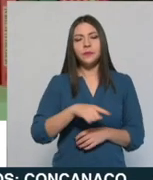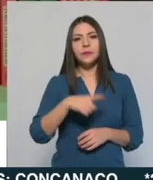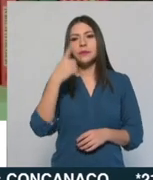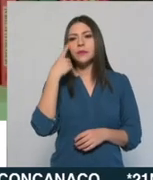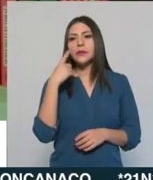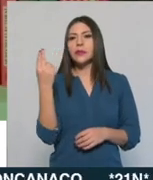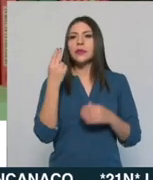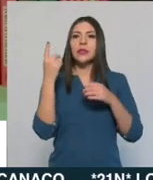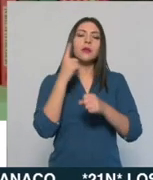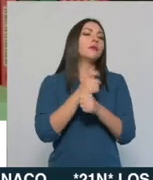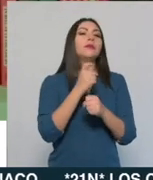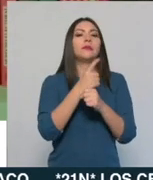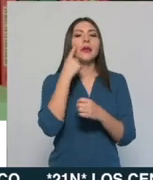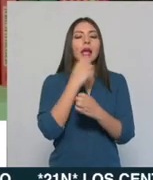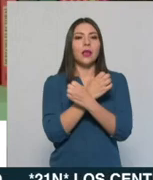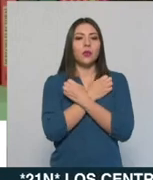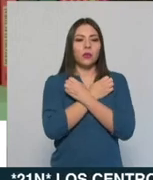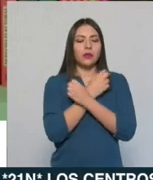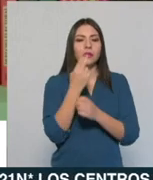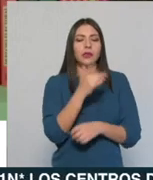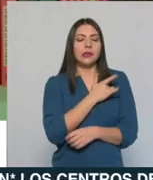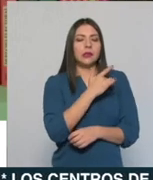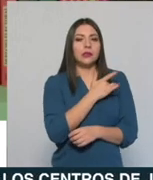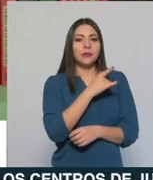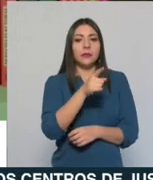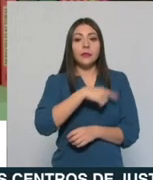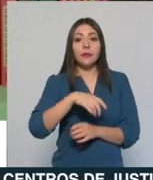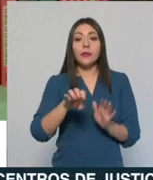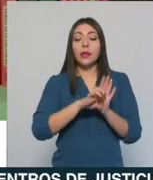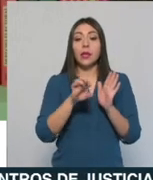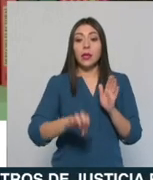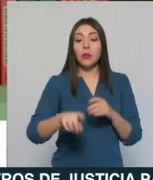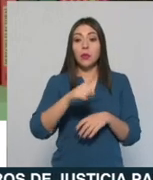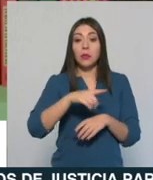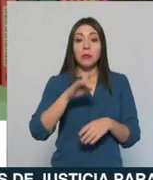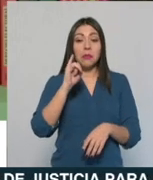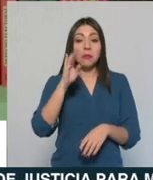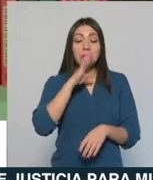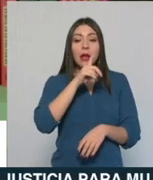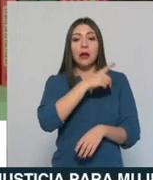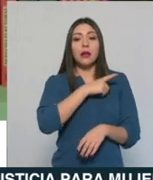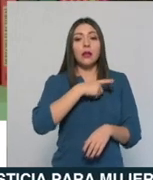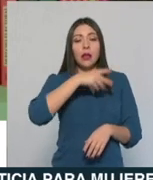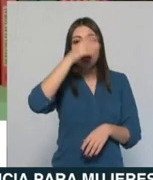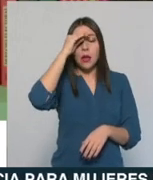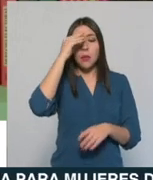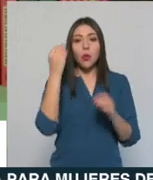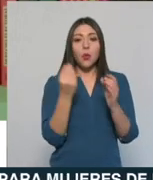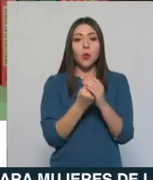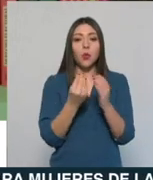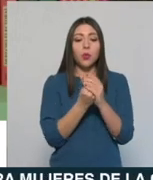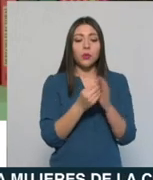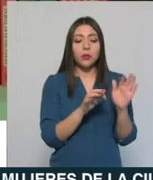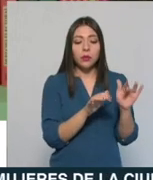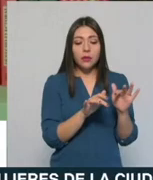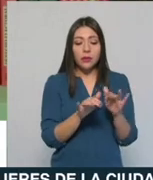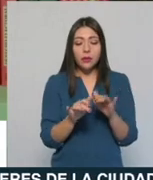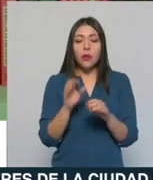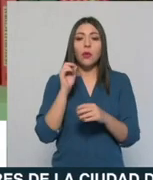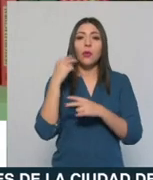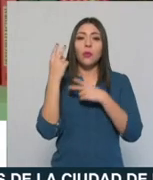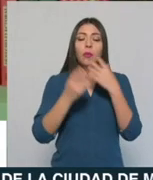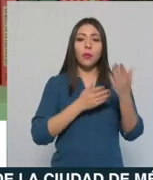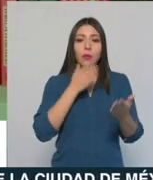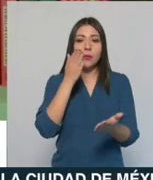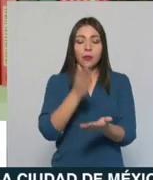Fotocívicas queda muy claro porque se tienen que tomar cursos en línea, cursos presenciales y la reparación del daño a través del trabajo comunitario y